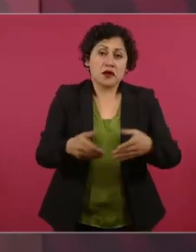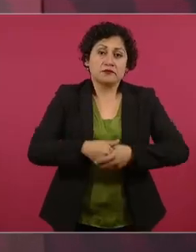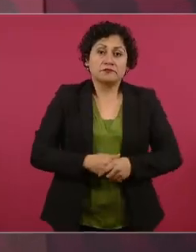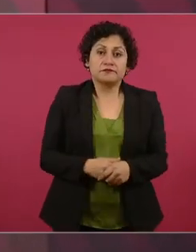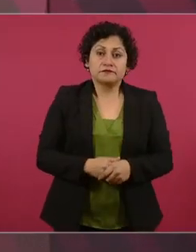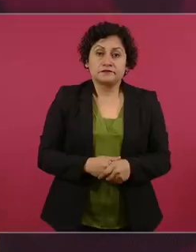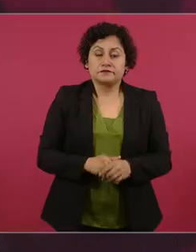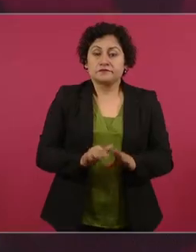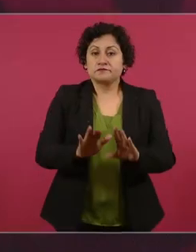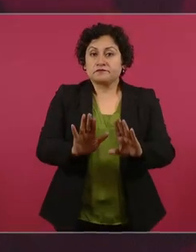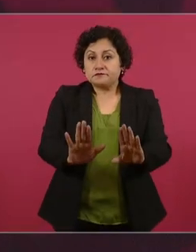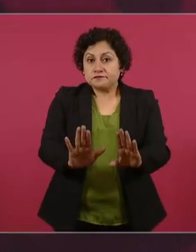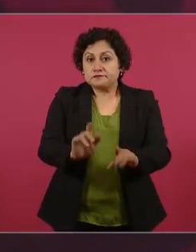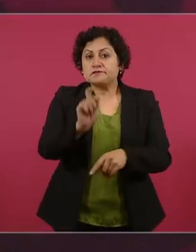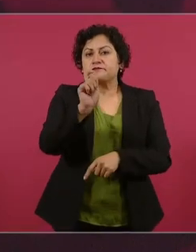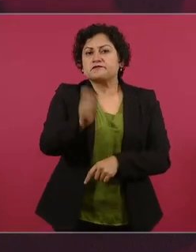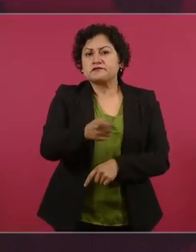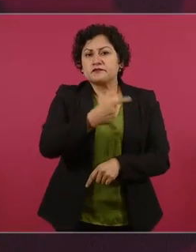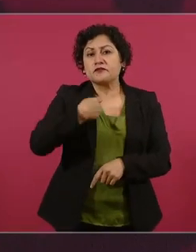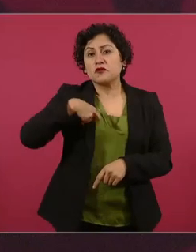Viene una elección, en efecto.